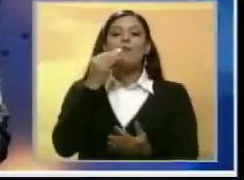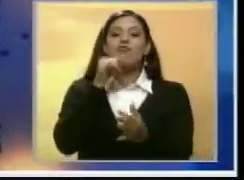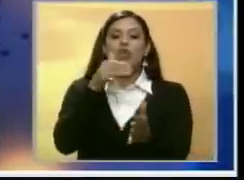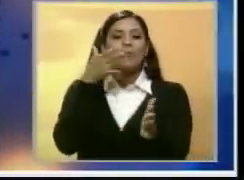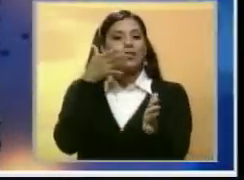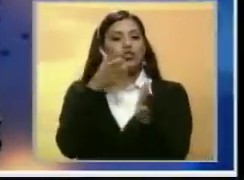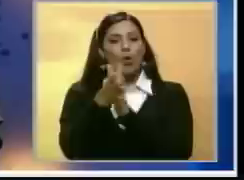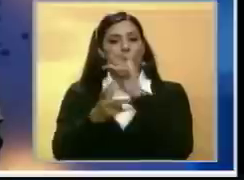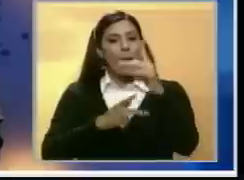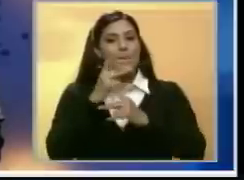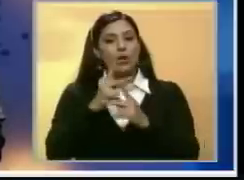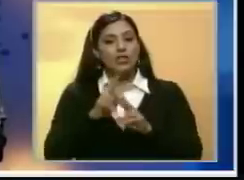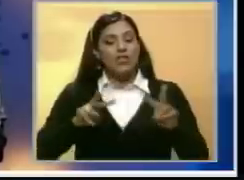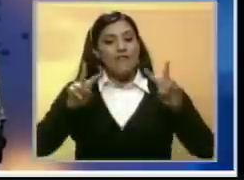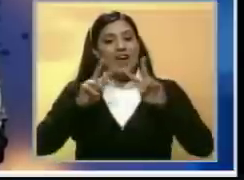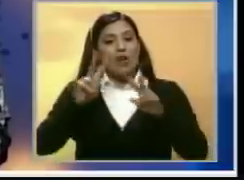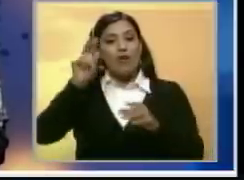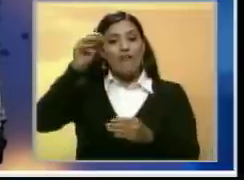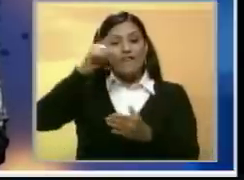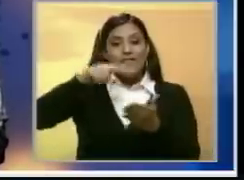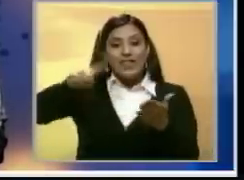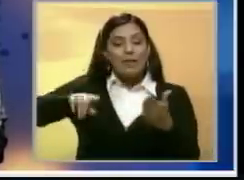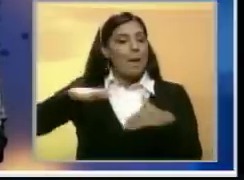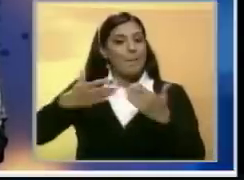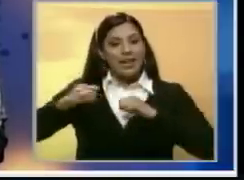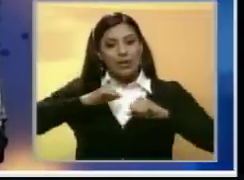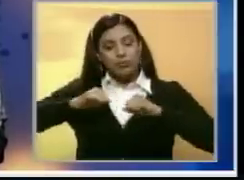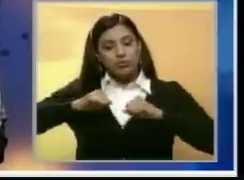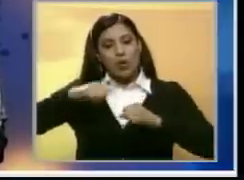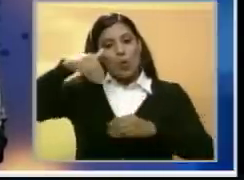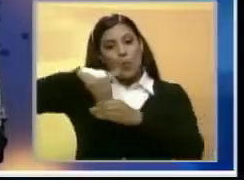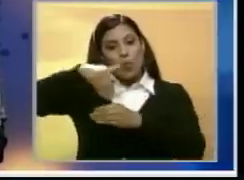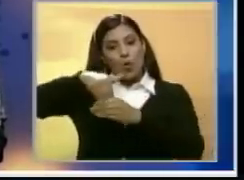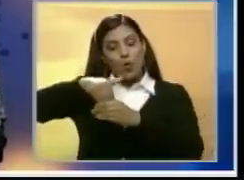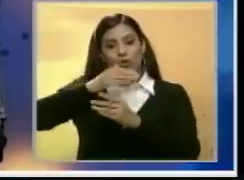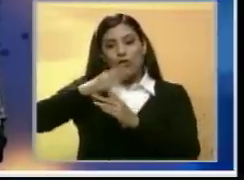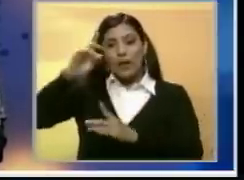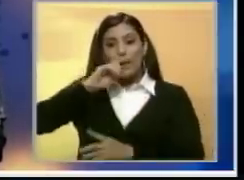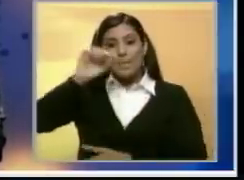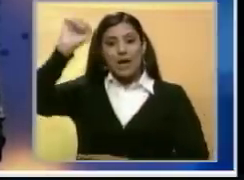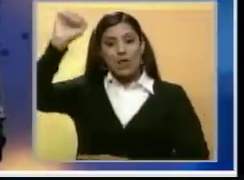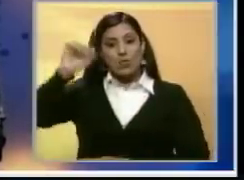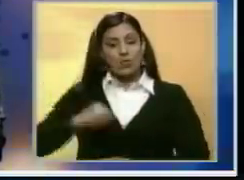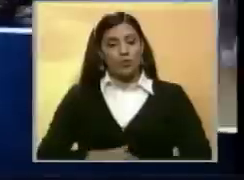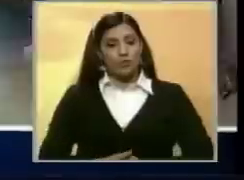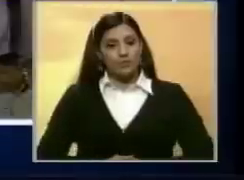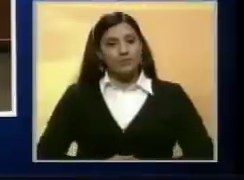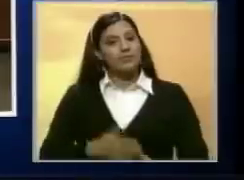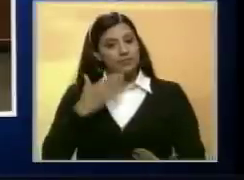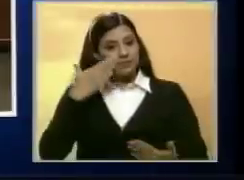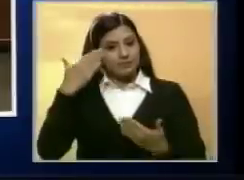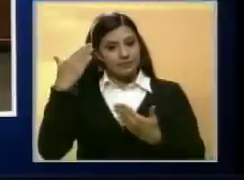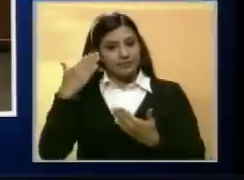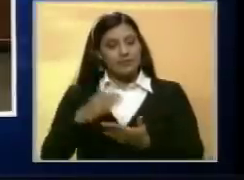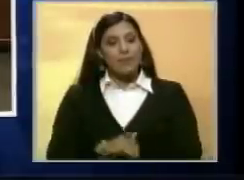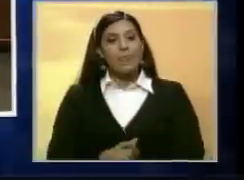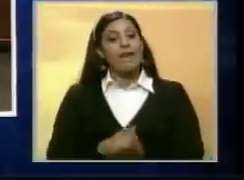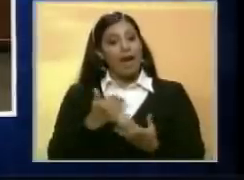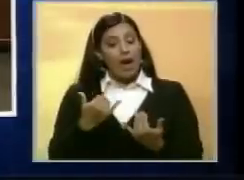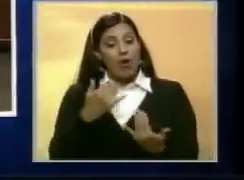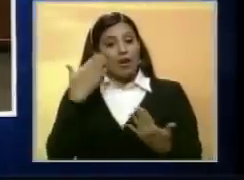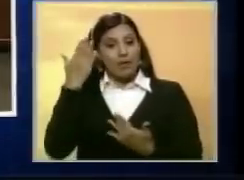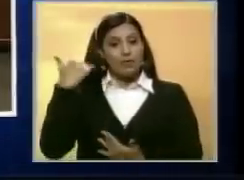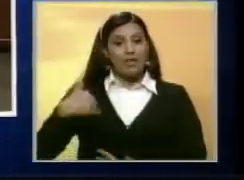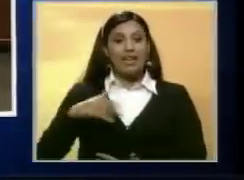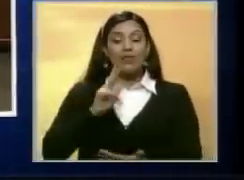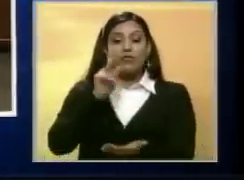pronuncie sobre el proceso de validación de las firmas para la activación del referéndum revocatorio contra el presidente de la República, Nicolás Maduro. Lirio Pérez